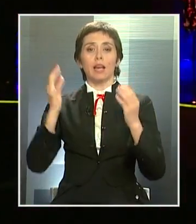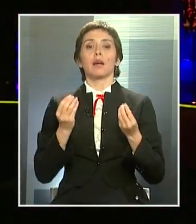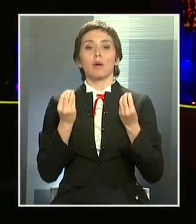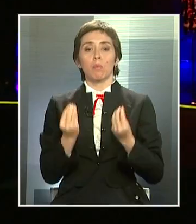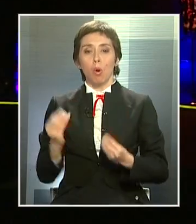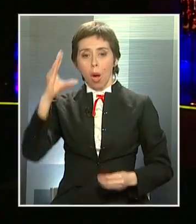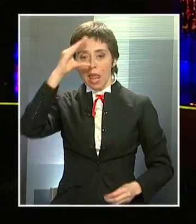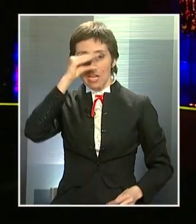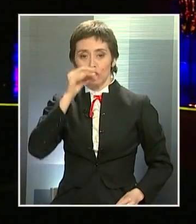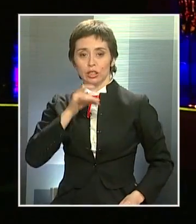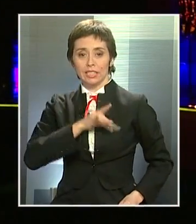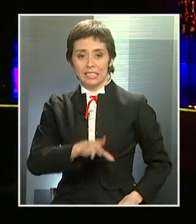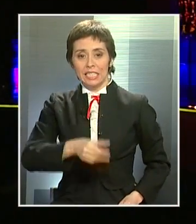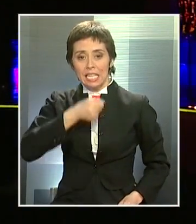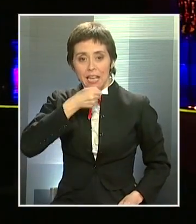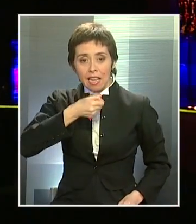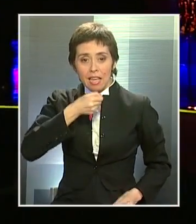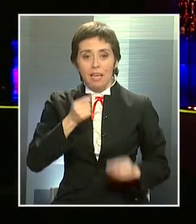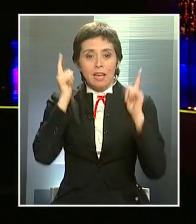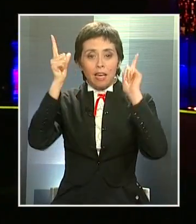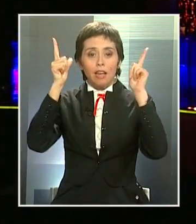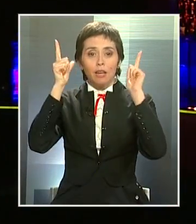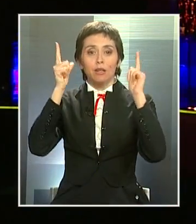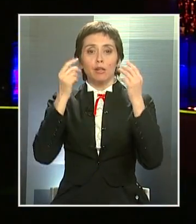¡Buenas noches, Chile!